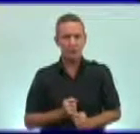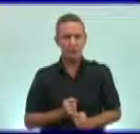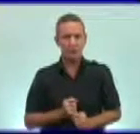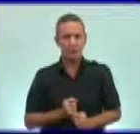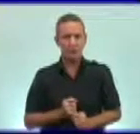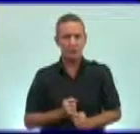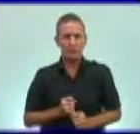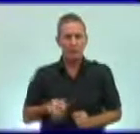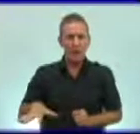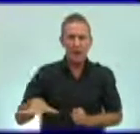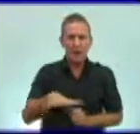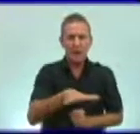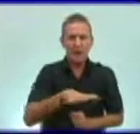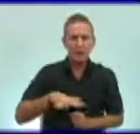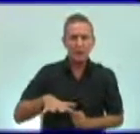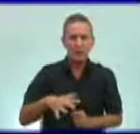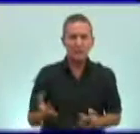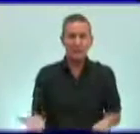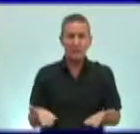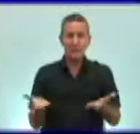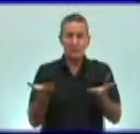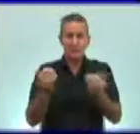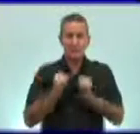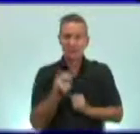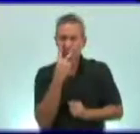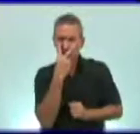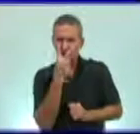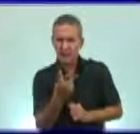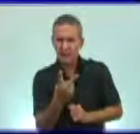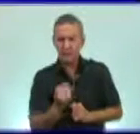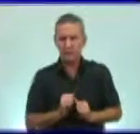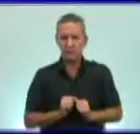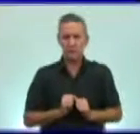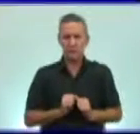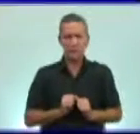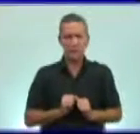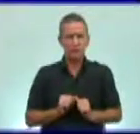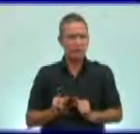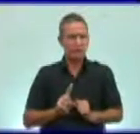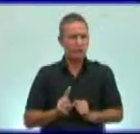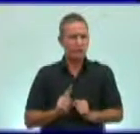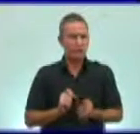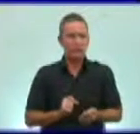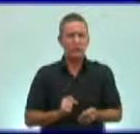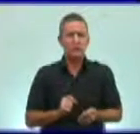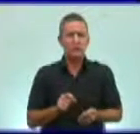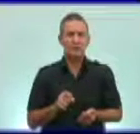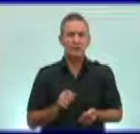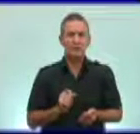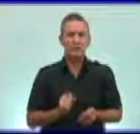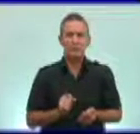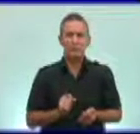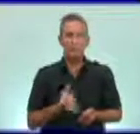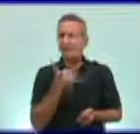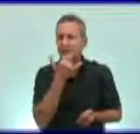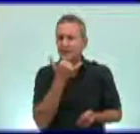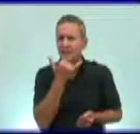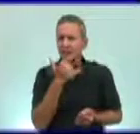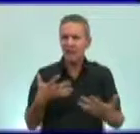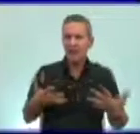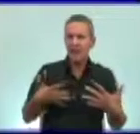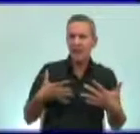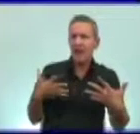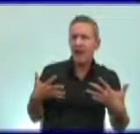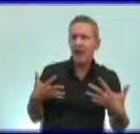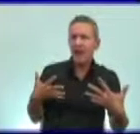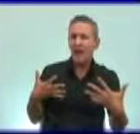el que se desarrolla. El que observa una cosa no está errado en correspondencia con el